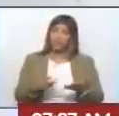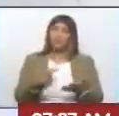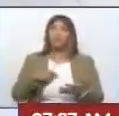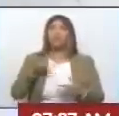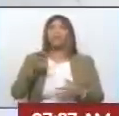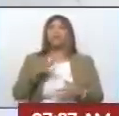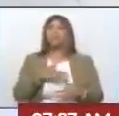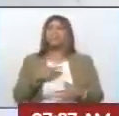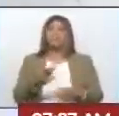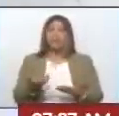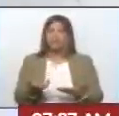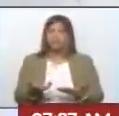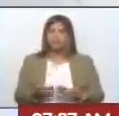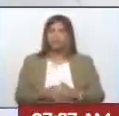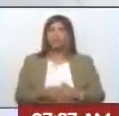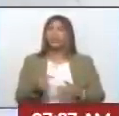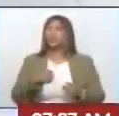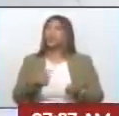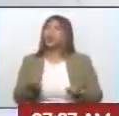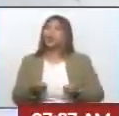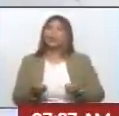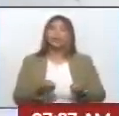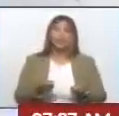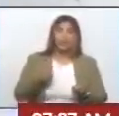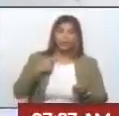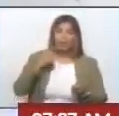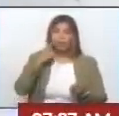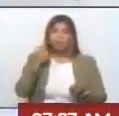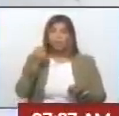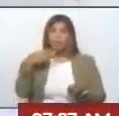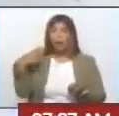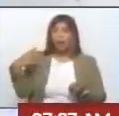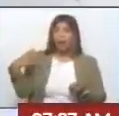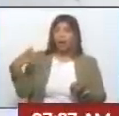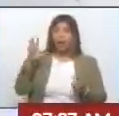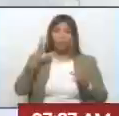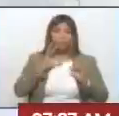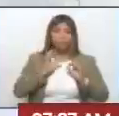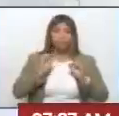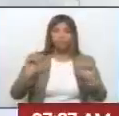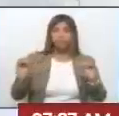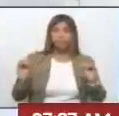quiere es que no nos manejemos en blanco y negro, sino que